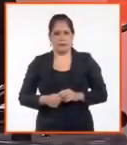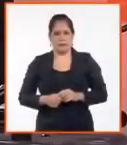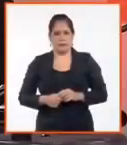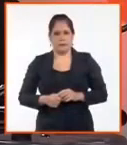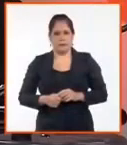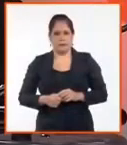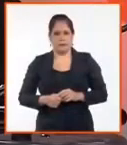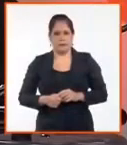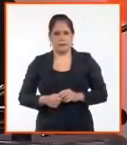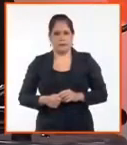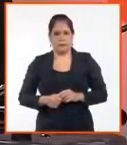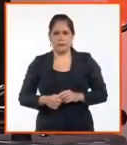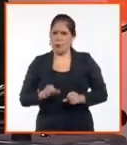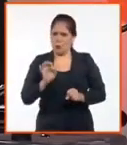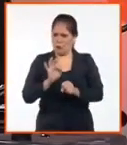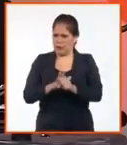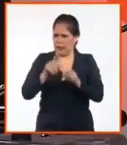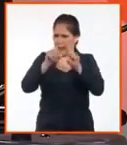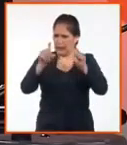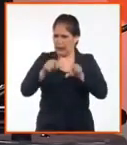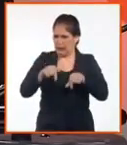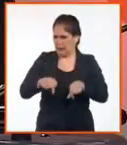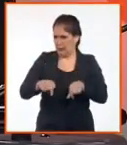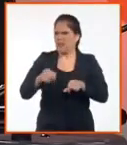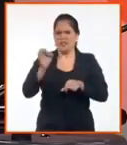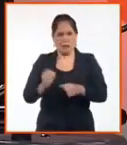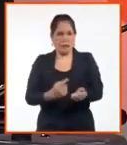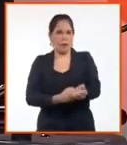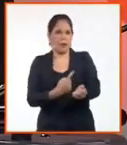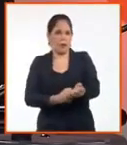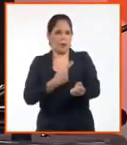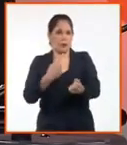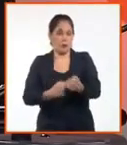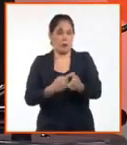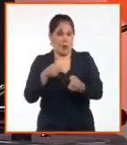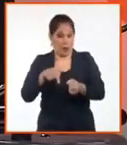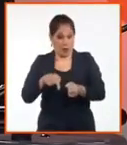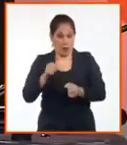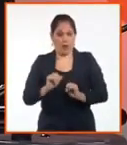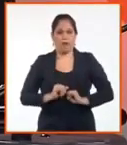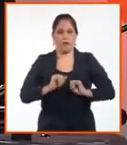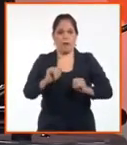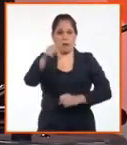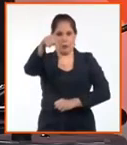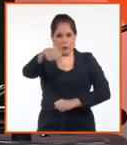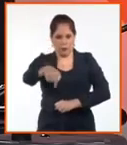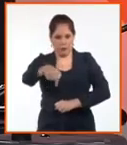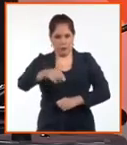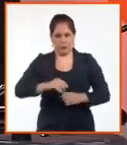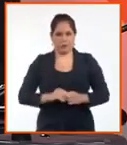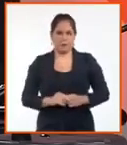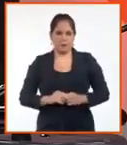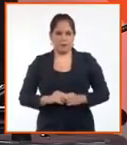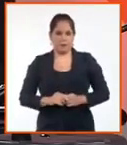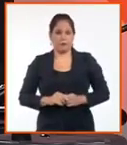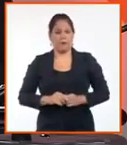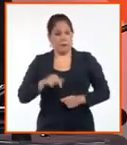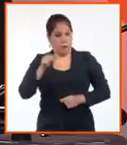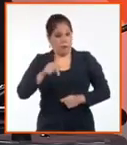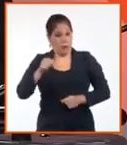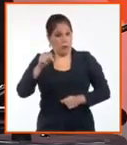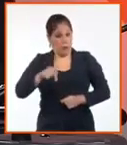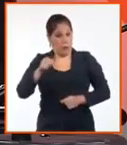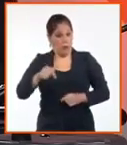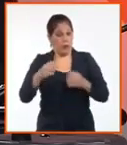y antes entrar en el tema de esta tarde vamos como es habitual a nuestra sección la noticia del día ha tenido gran repercusión en esta